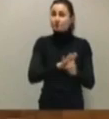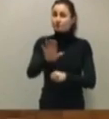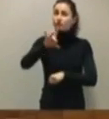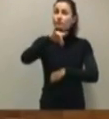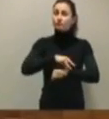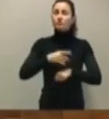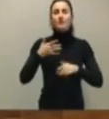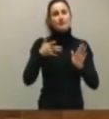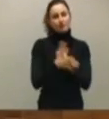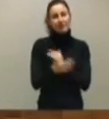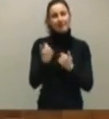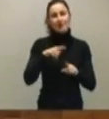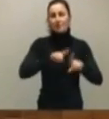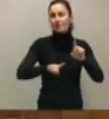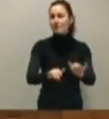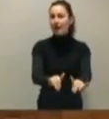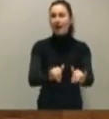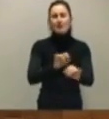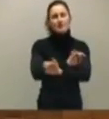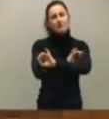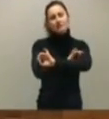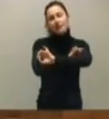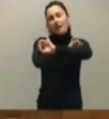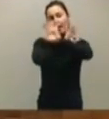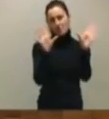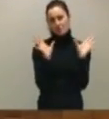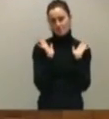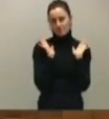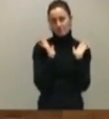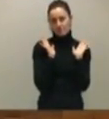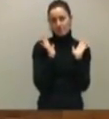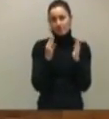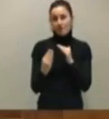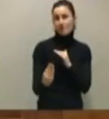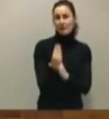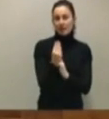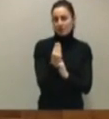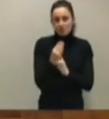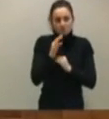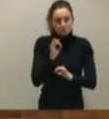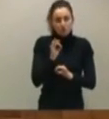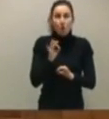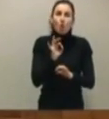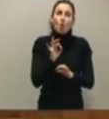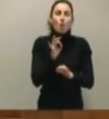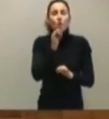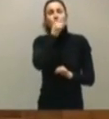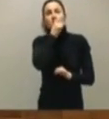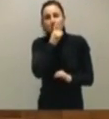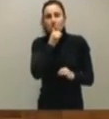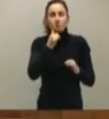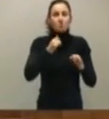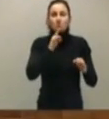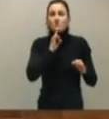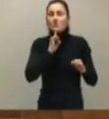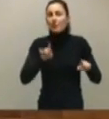es forzoso reconocer que tenemos un problema. Tenemos un problema de financiación o de sostenibilidad,